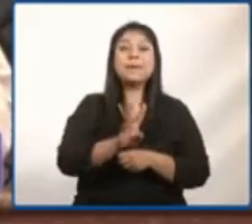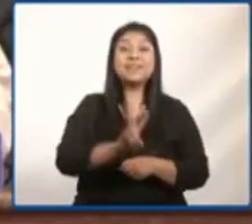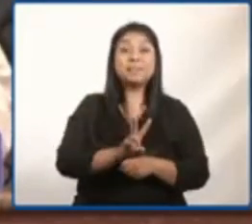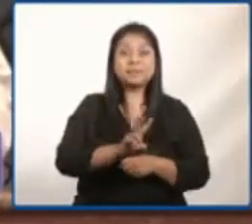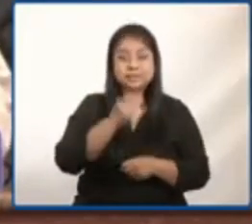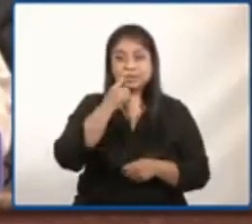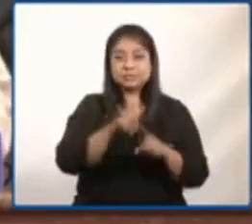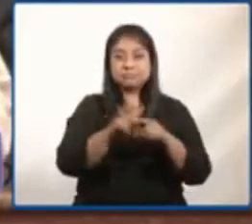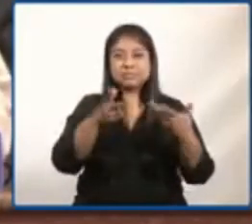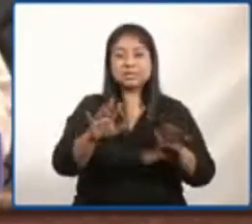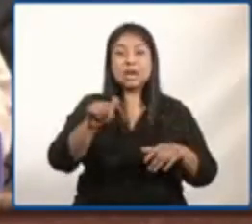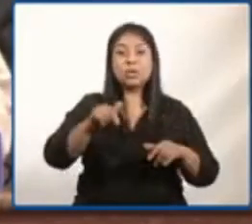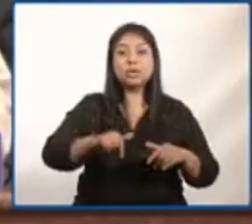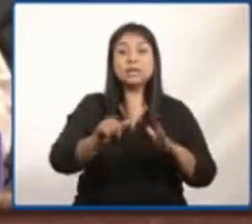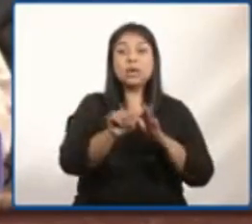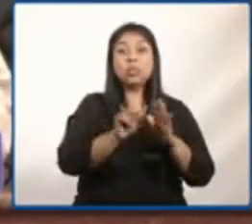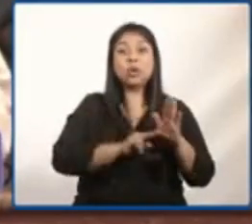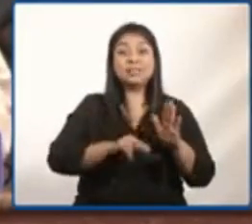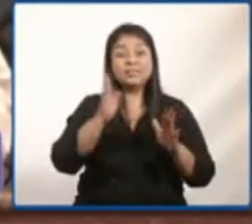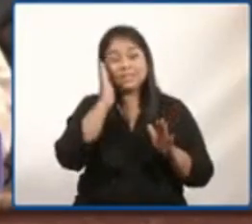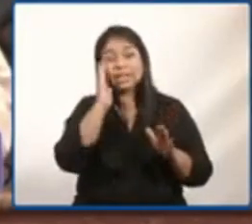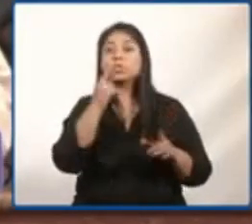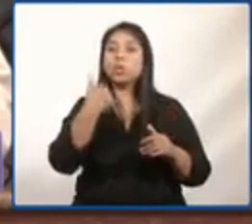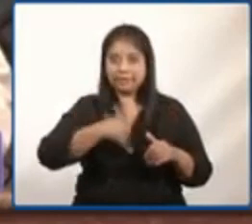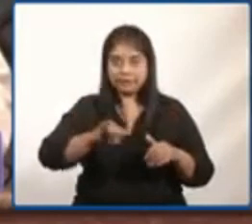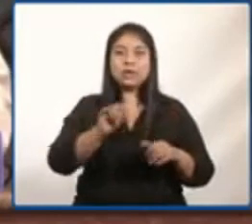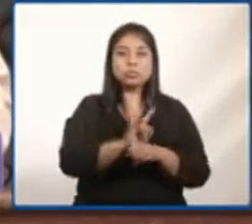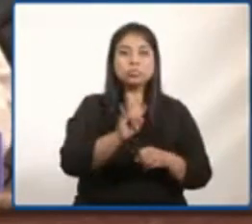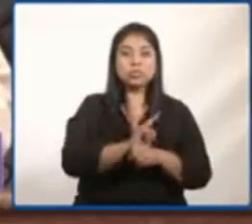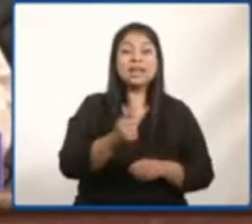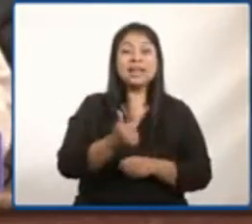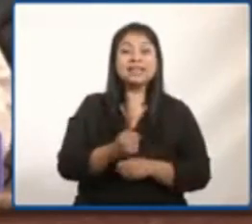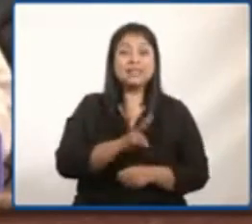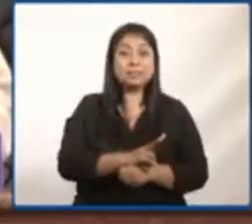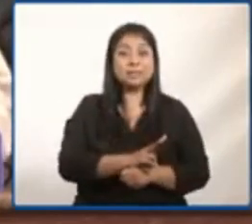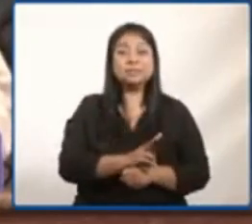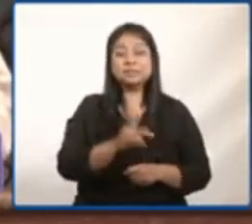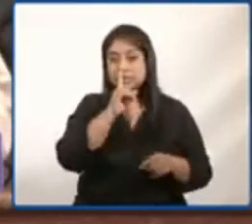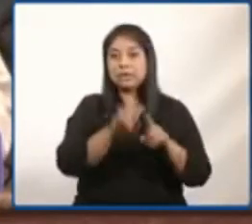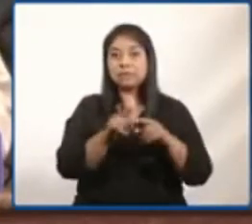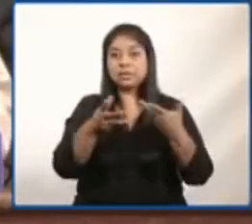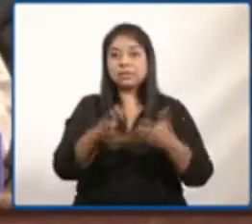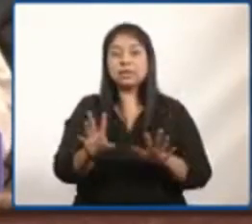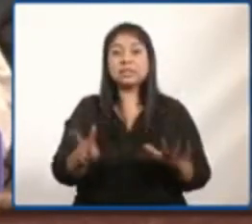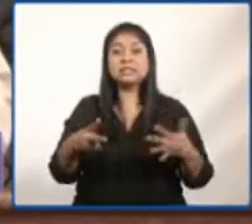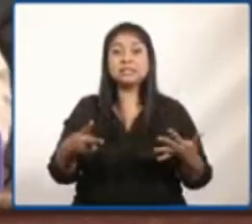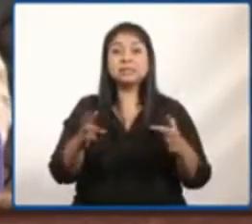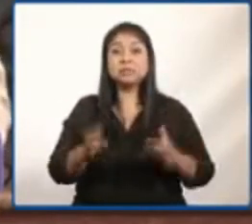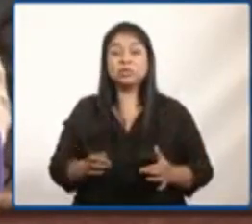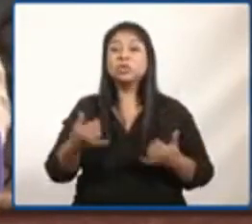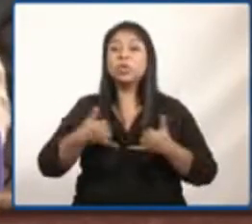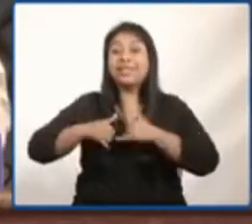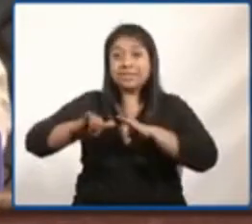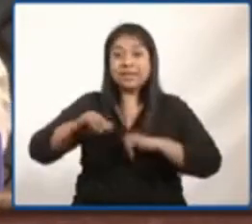albergue todavía que está habilitado en el área de Alta Verapaz. Tenemos ahí hasta este momento a 17 personas, es el único